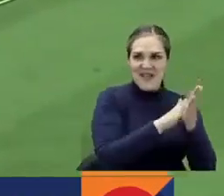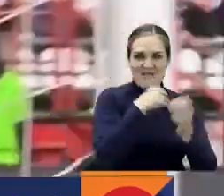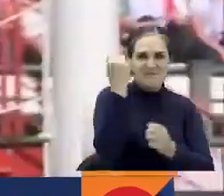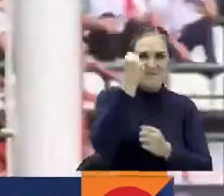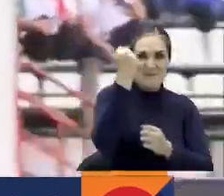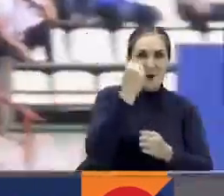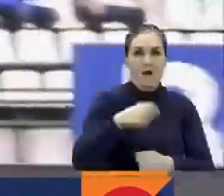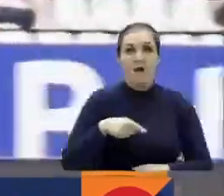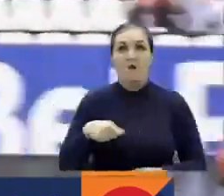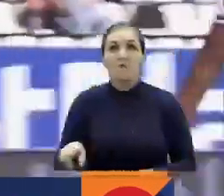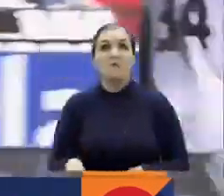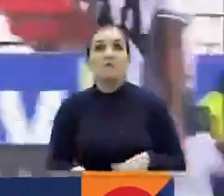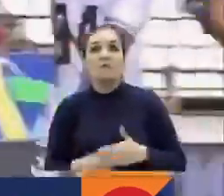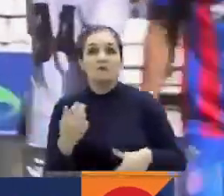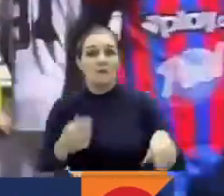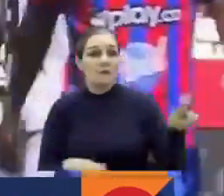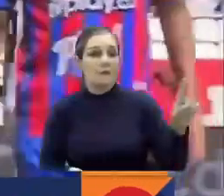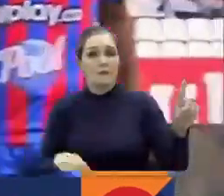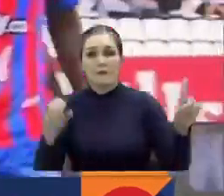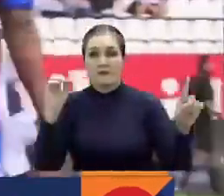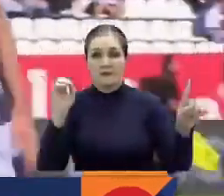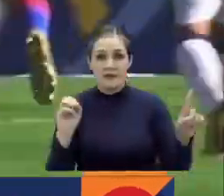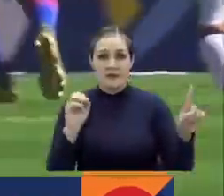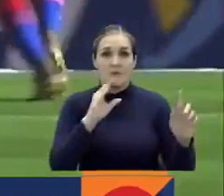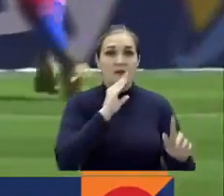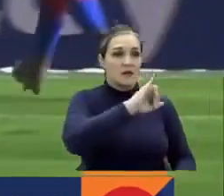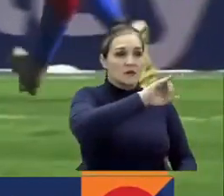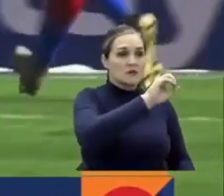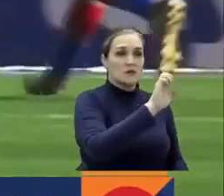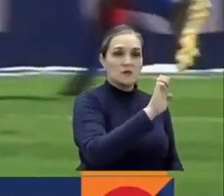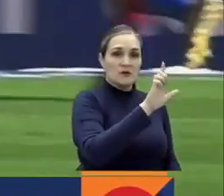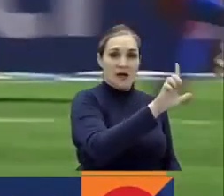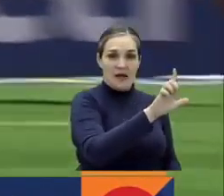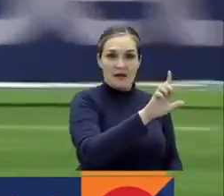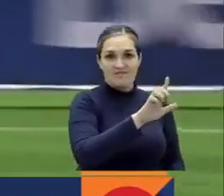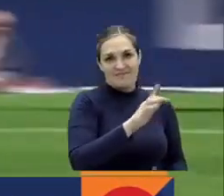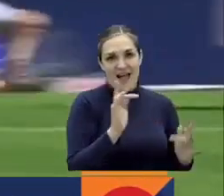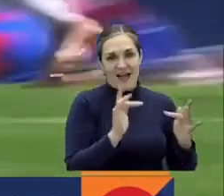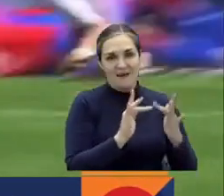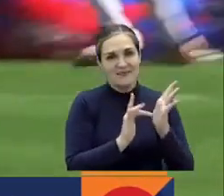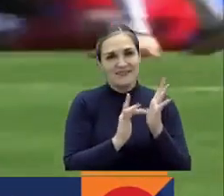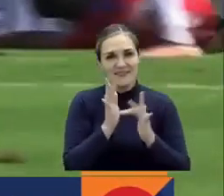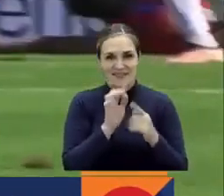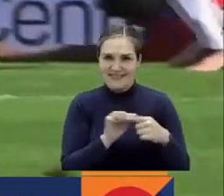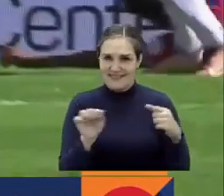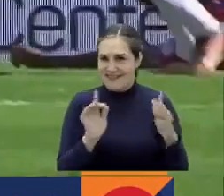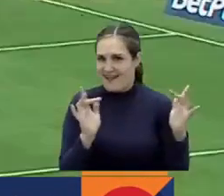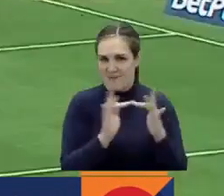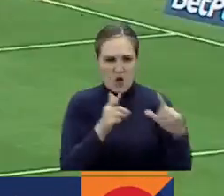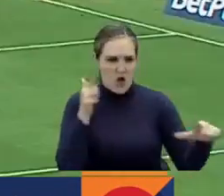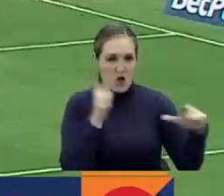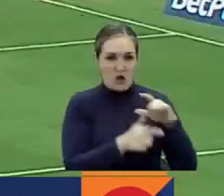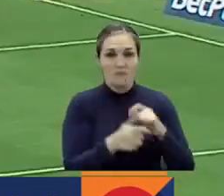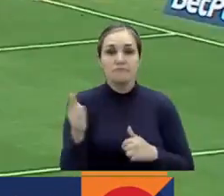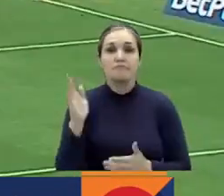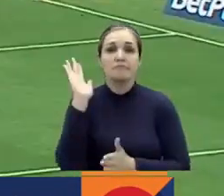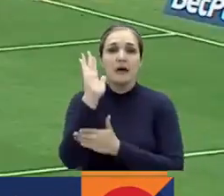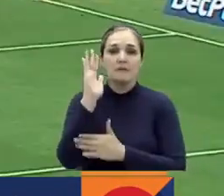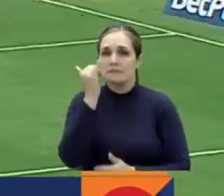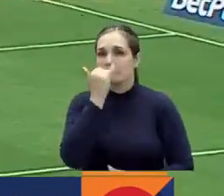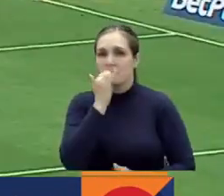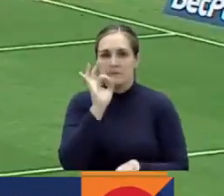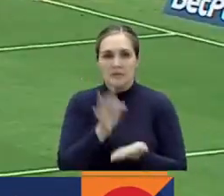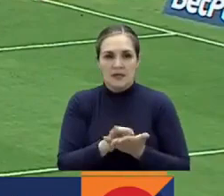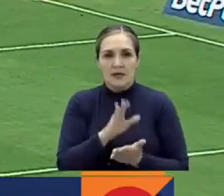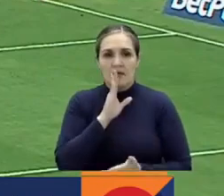el 1-0, anotación de Joel Jesús Contreras, apenas para la Semana Santa. Y después mano dentro del área y aparece